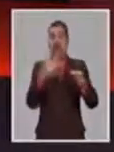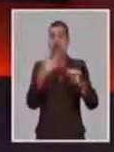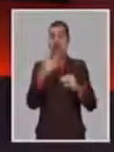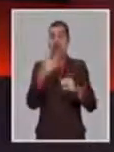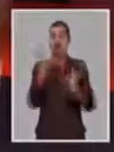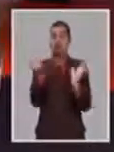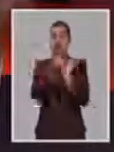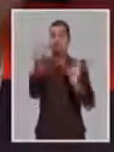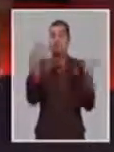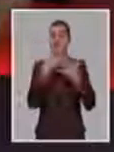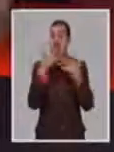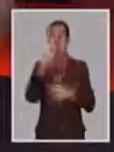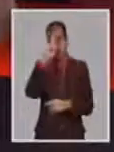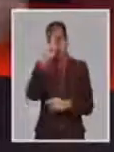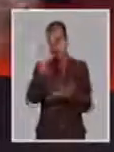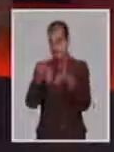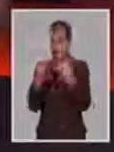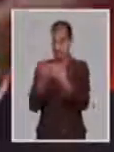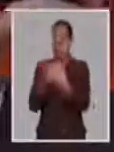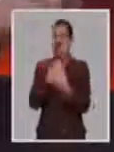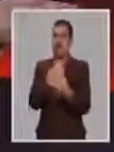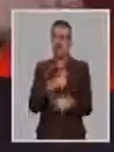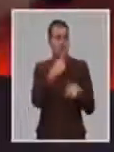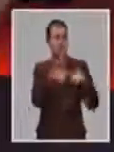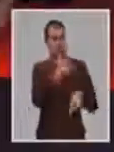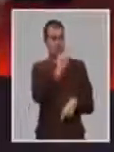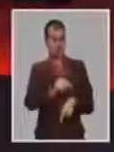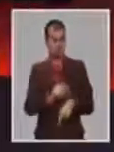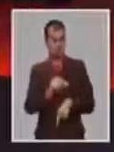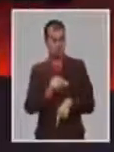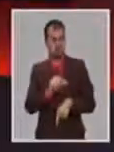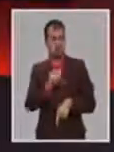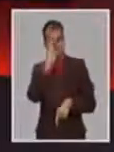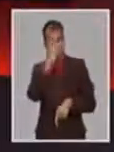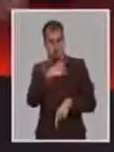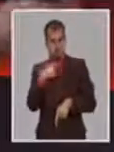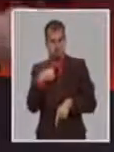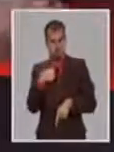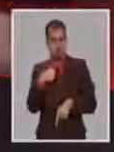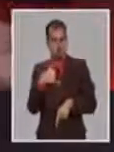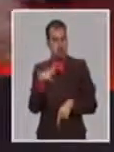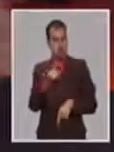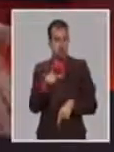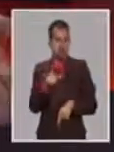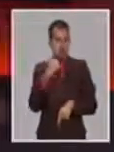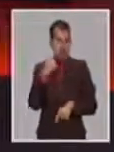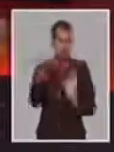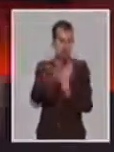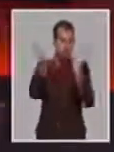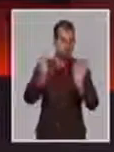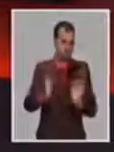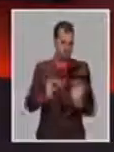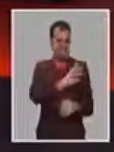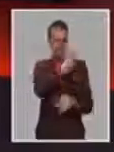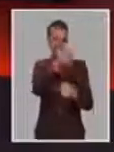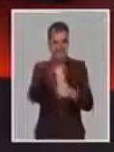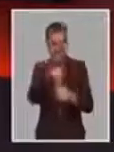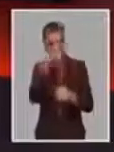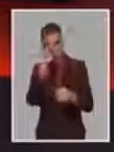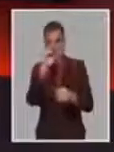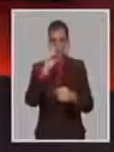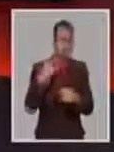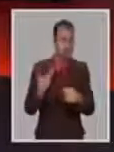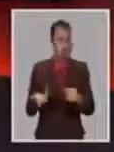médico de la familia. Y si necesita ser avalado por un médico de asistencia de la atención secundaria, también debería ser documentado para definir que se incluye o